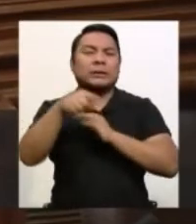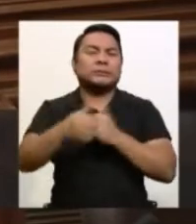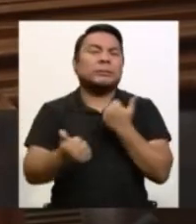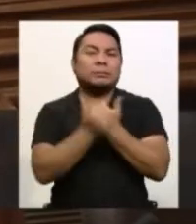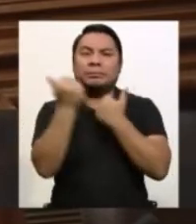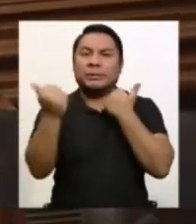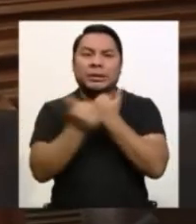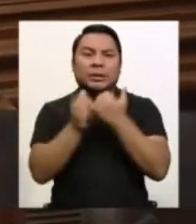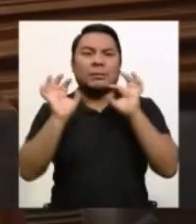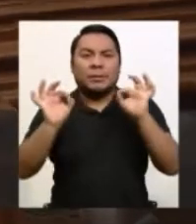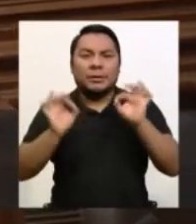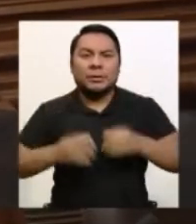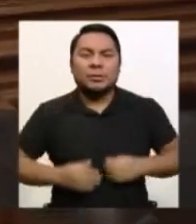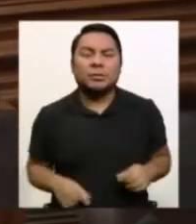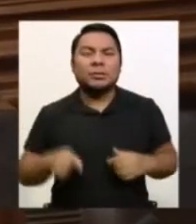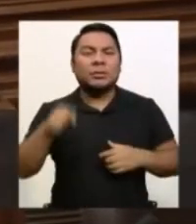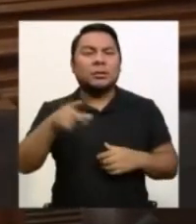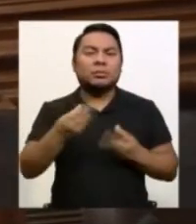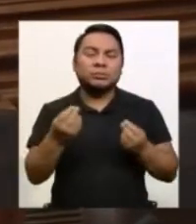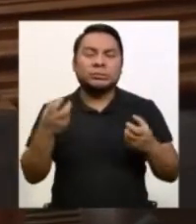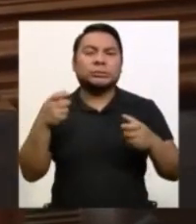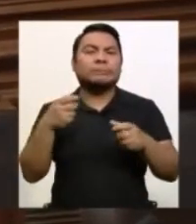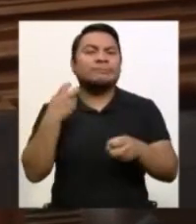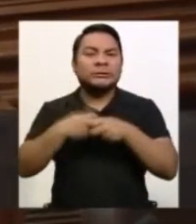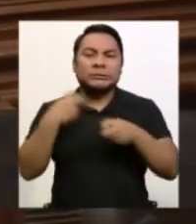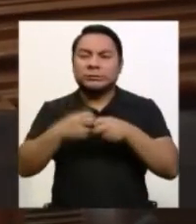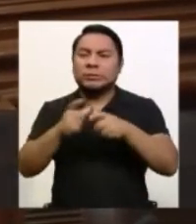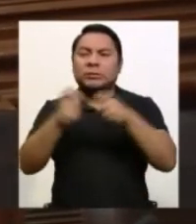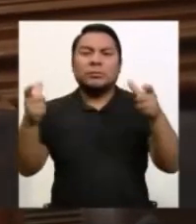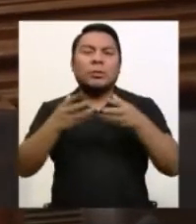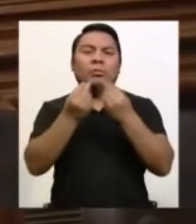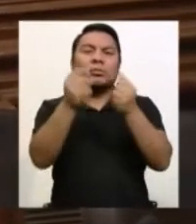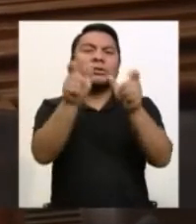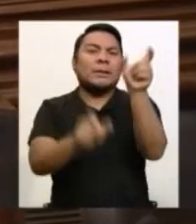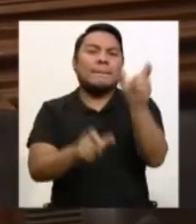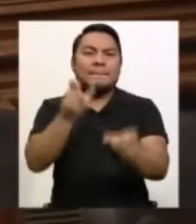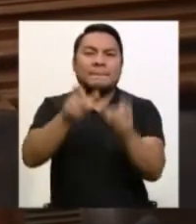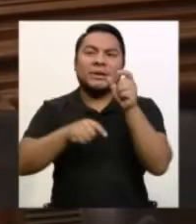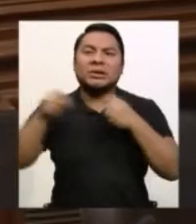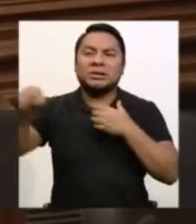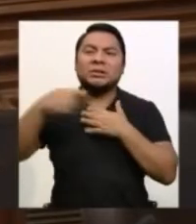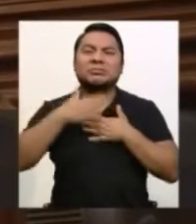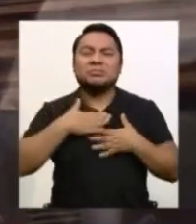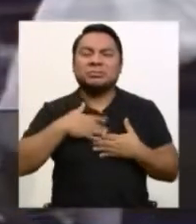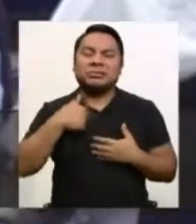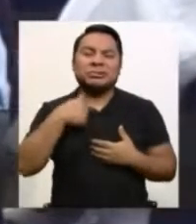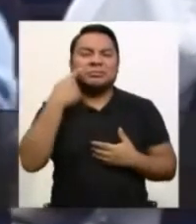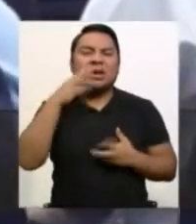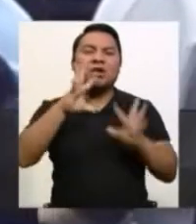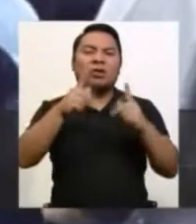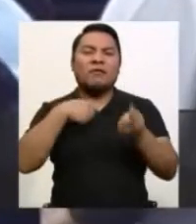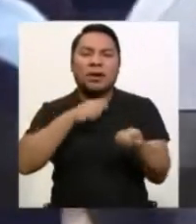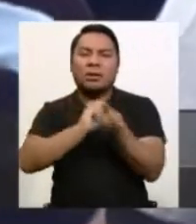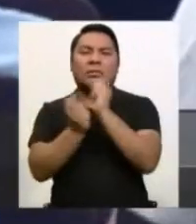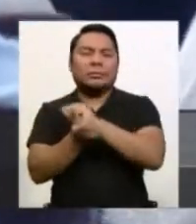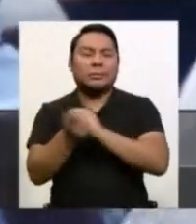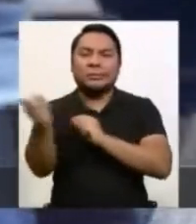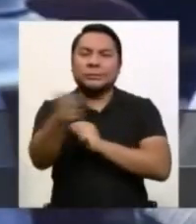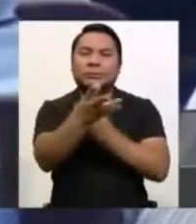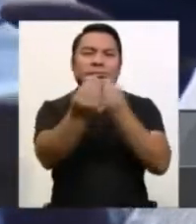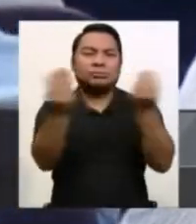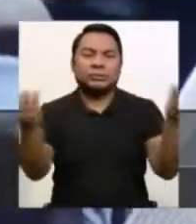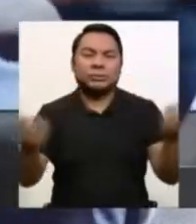Gravísimo. Por su extensión, por la cantidad de gente que ha optado por hacer vida delictiva. El ministro del